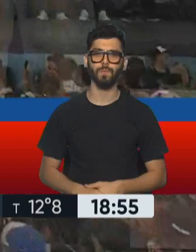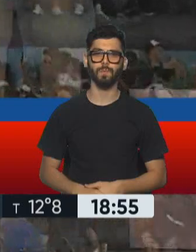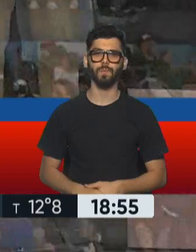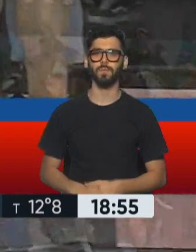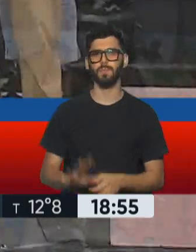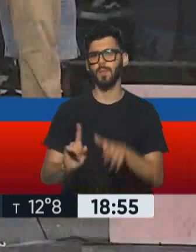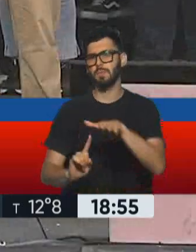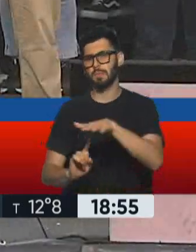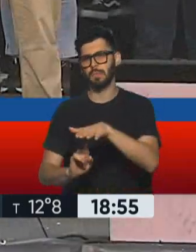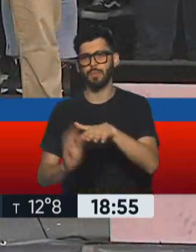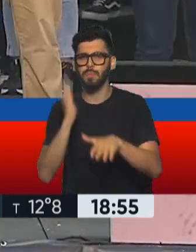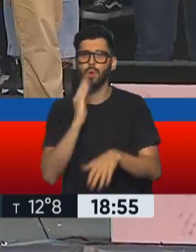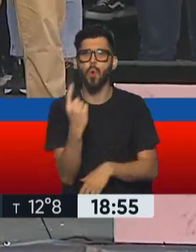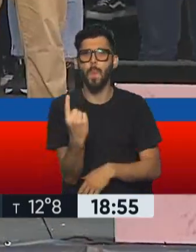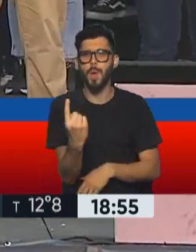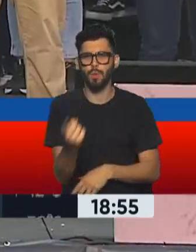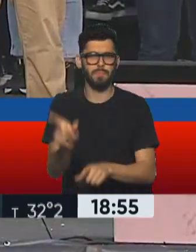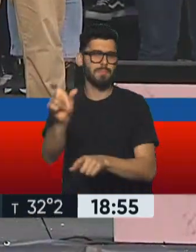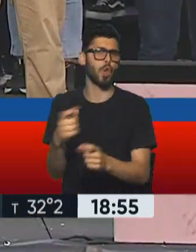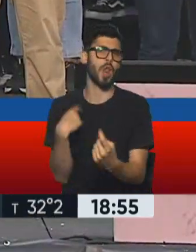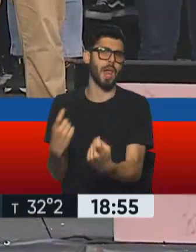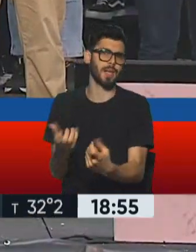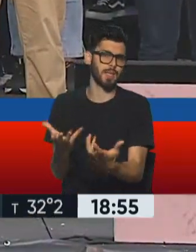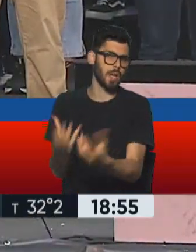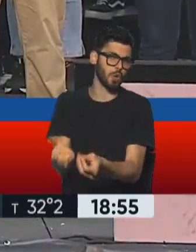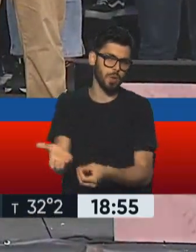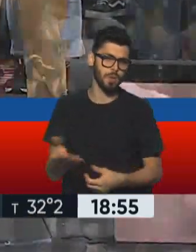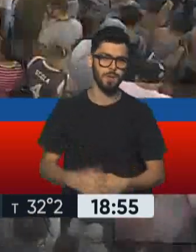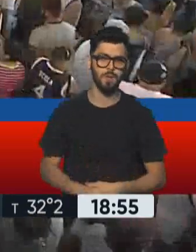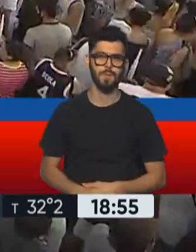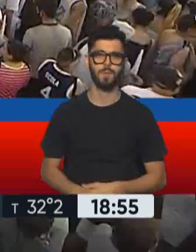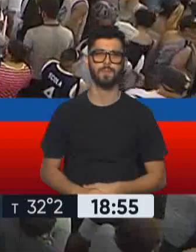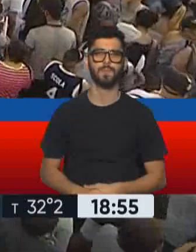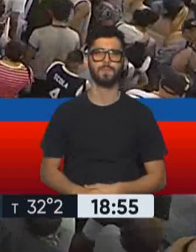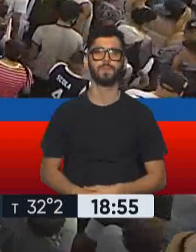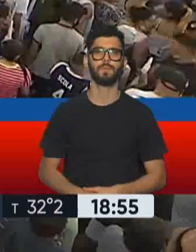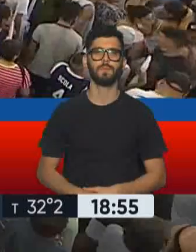Esperen un segundo, compañeros, les pido un minuto que hay alguien que necesita de la ayuda nuestra.